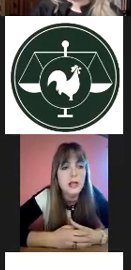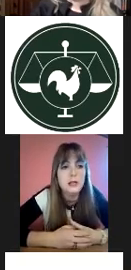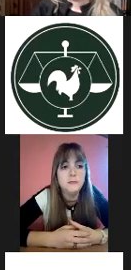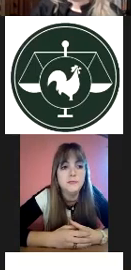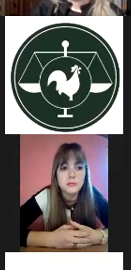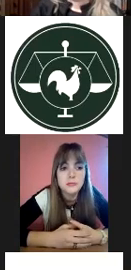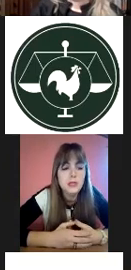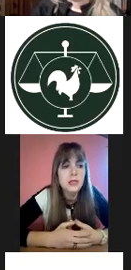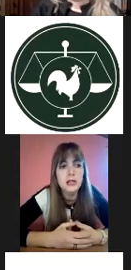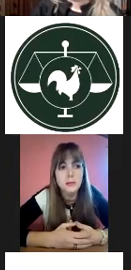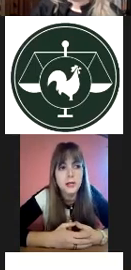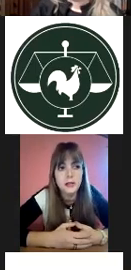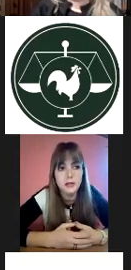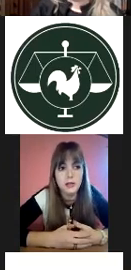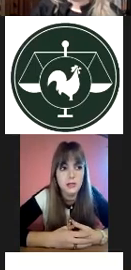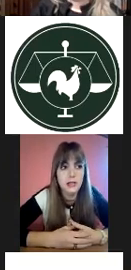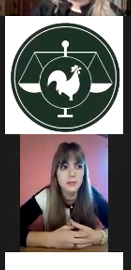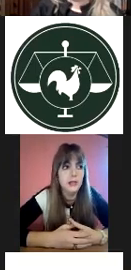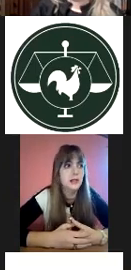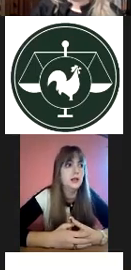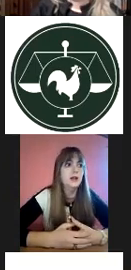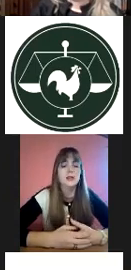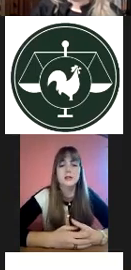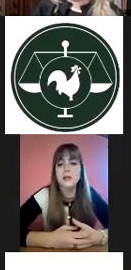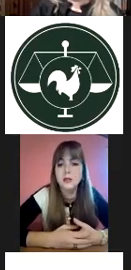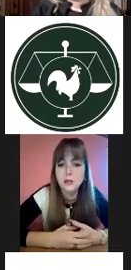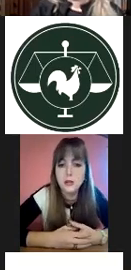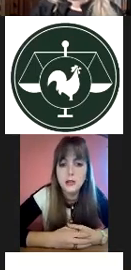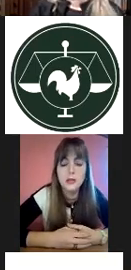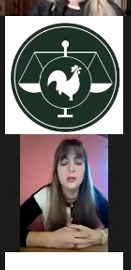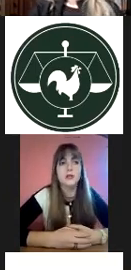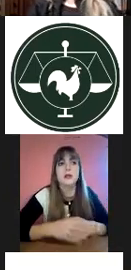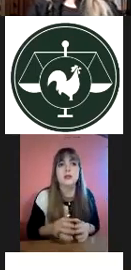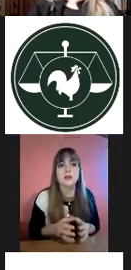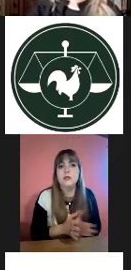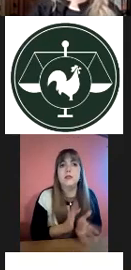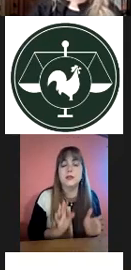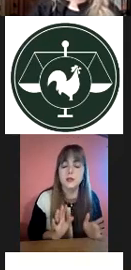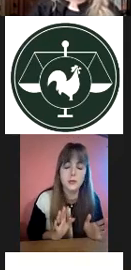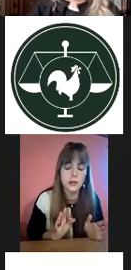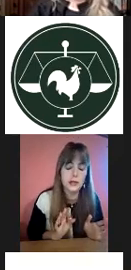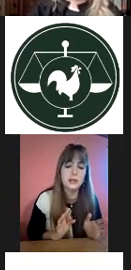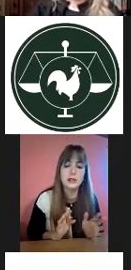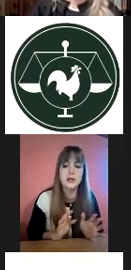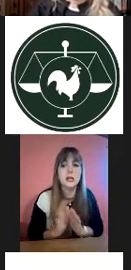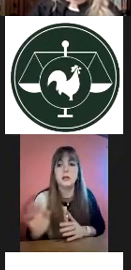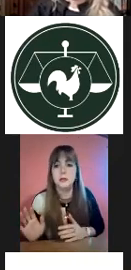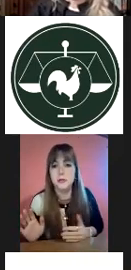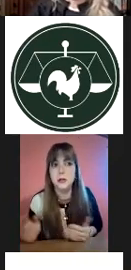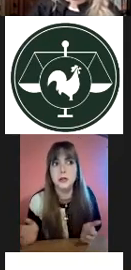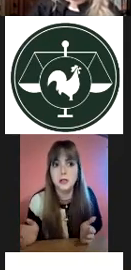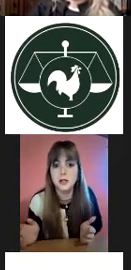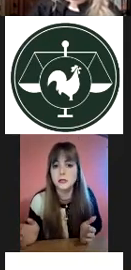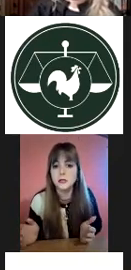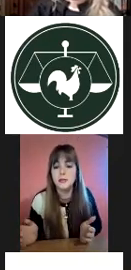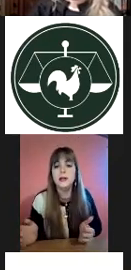educación y las campañas, ¿no? Que sean campañas que se vean en todos lados, ¿no? Que solamente un grupo de personas puedan acceder y el resto no,